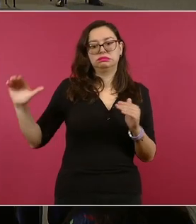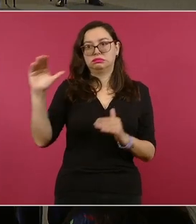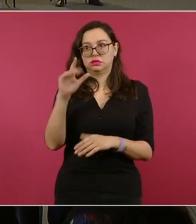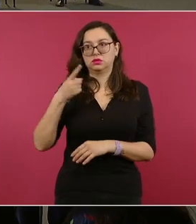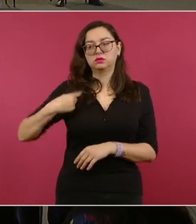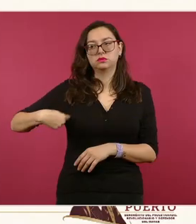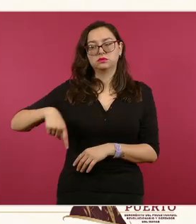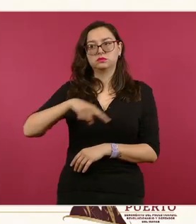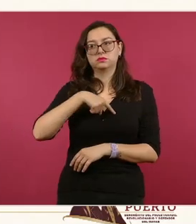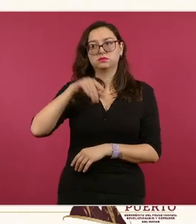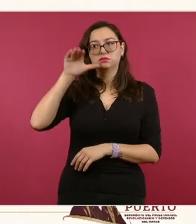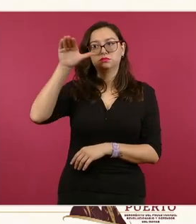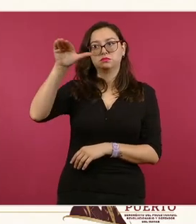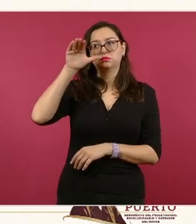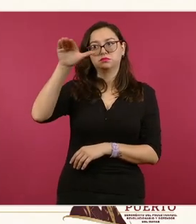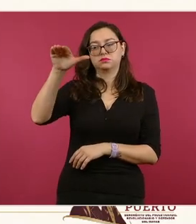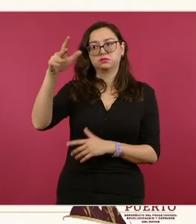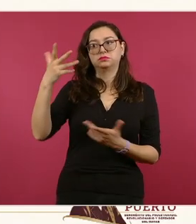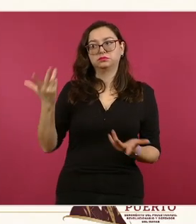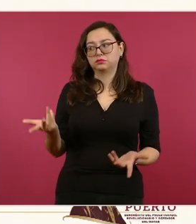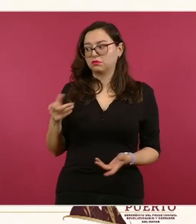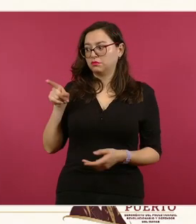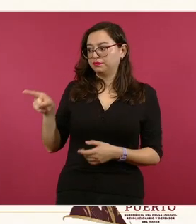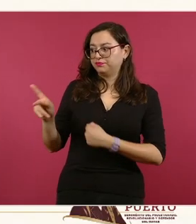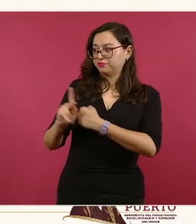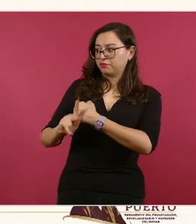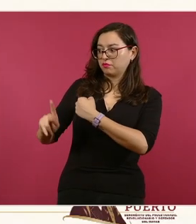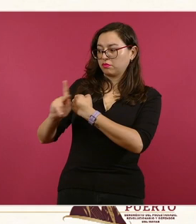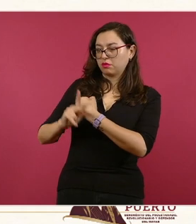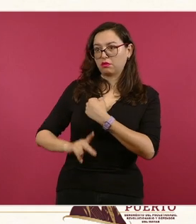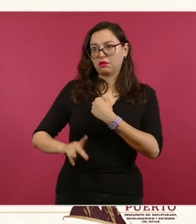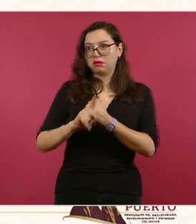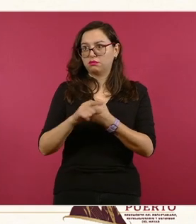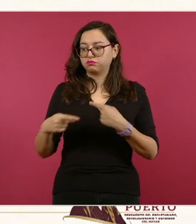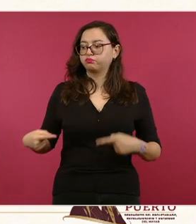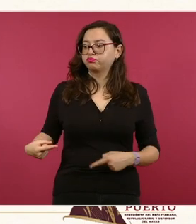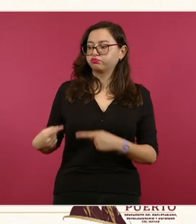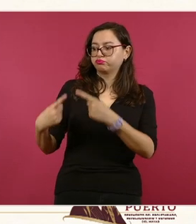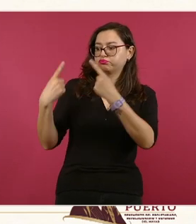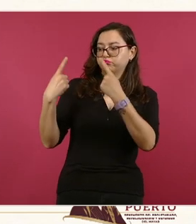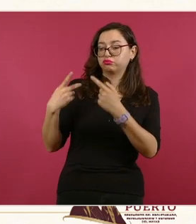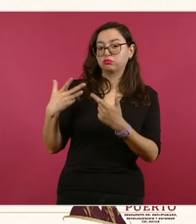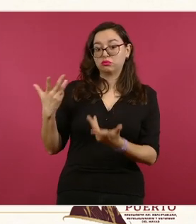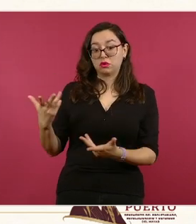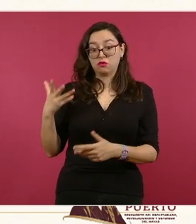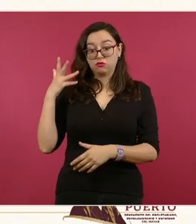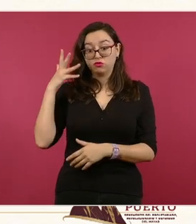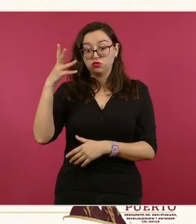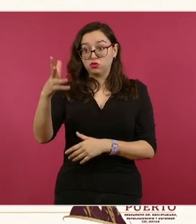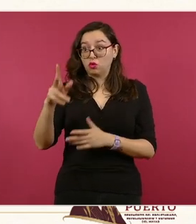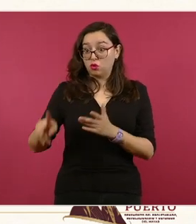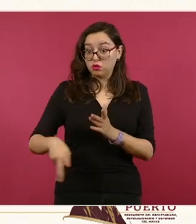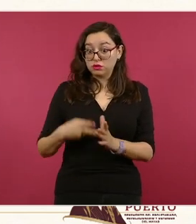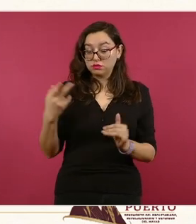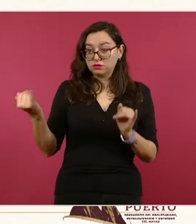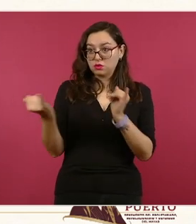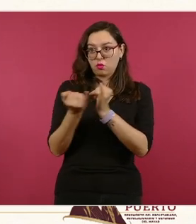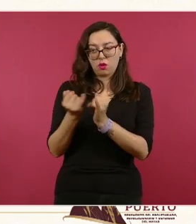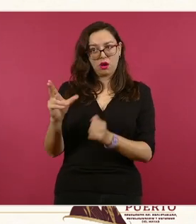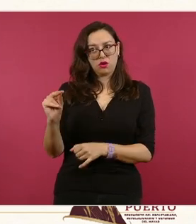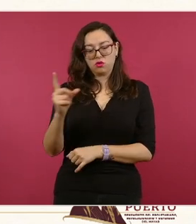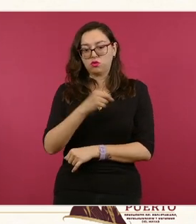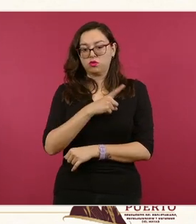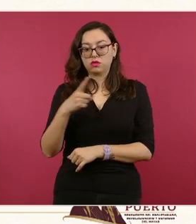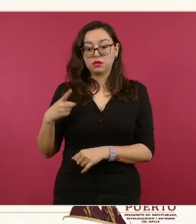caso, con potestades para que hechos como estos no se repitan. Y la verdad es que la proclama de México, lo que